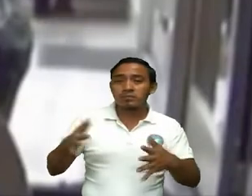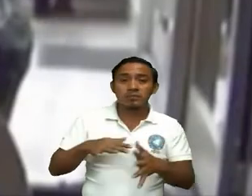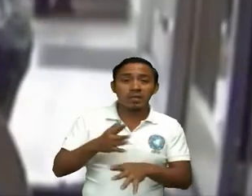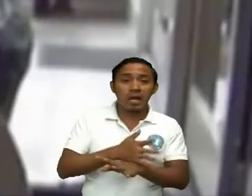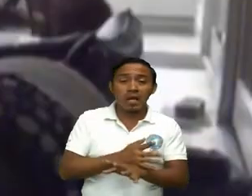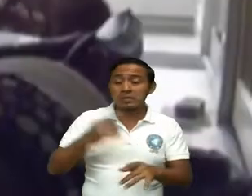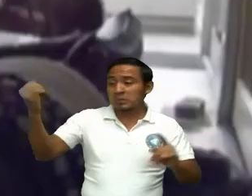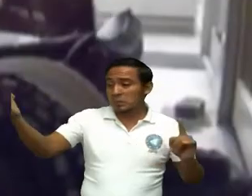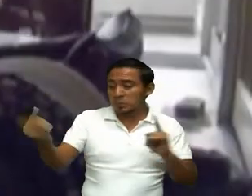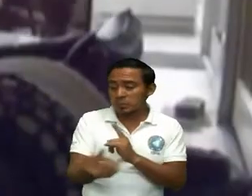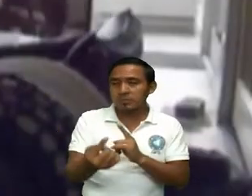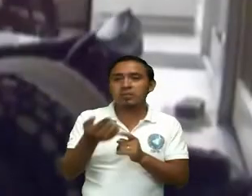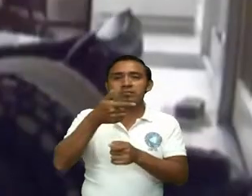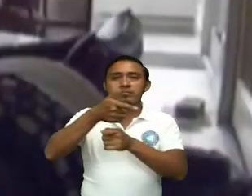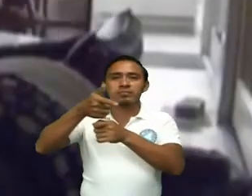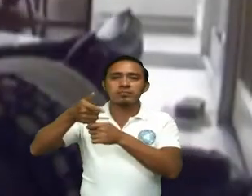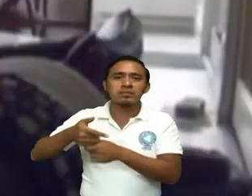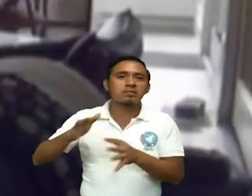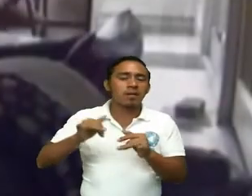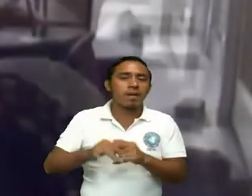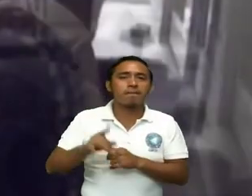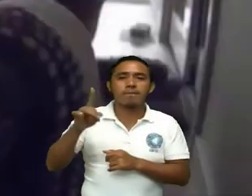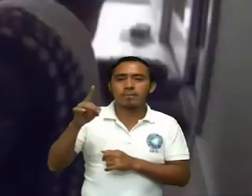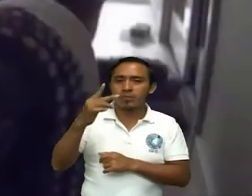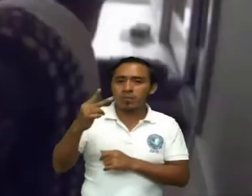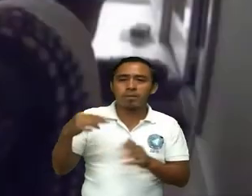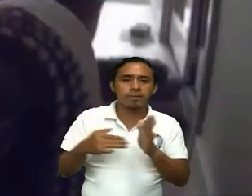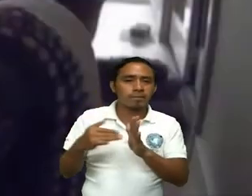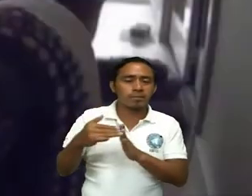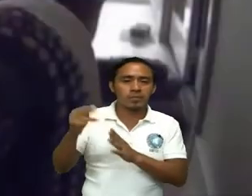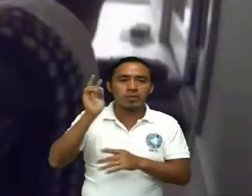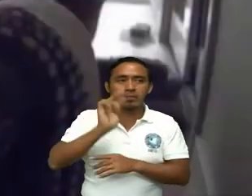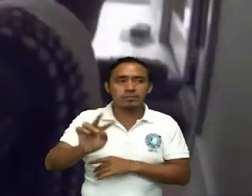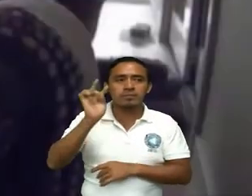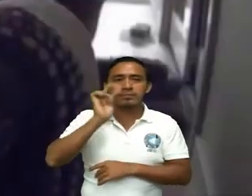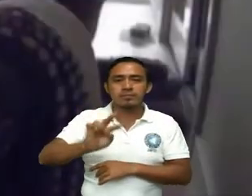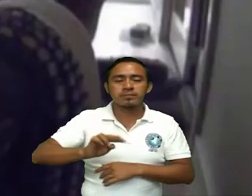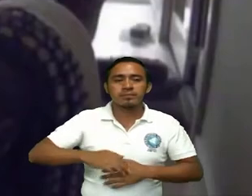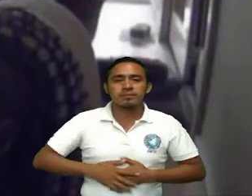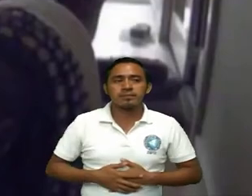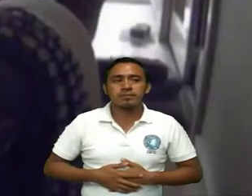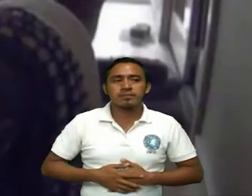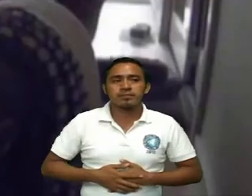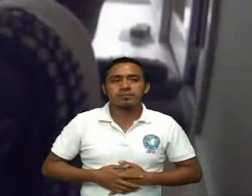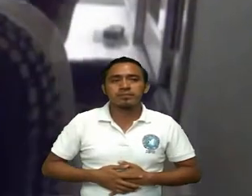rescate y el video ya cuenta con más de 2 millones de reproducciones.